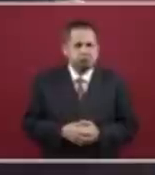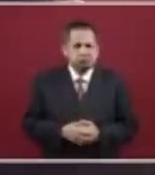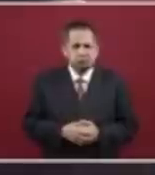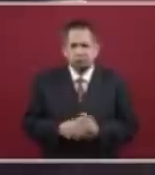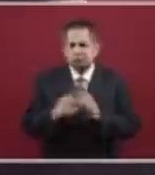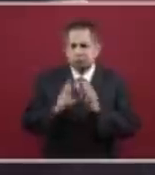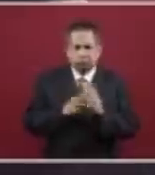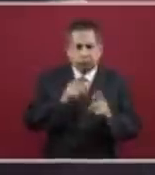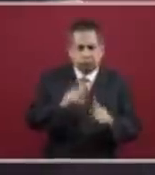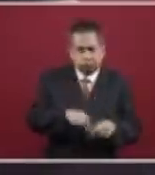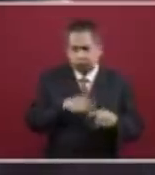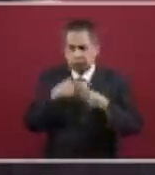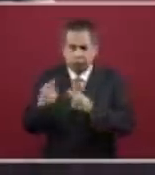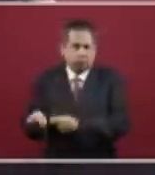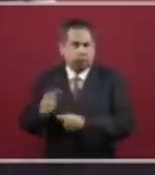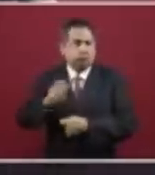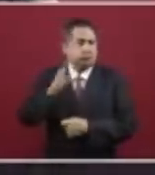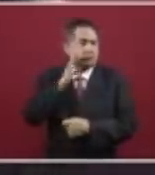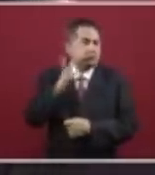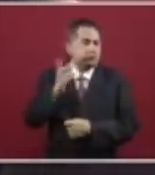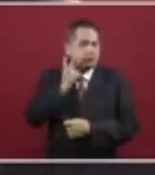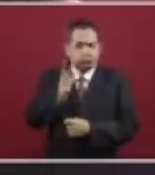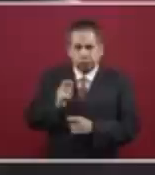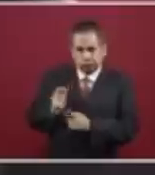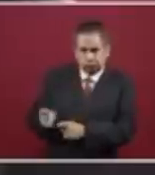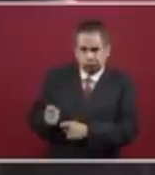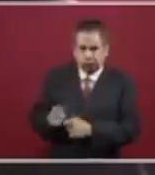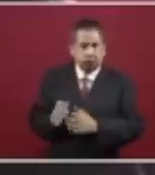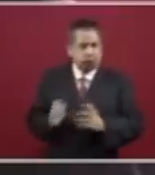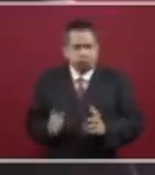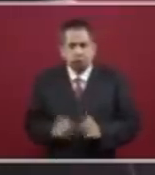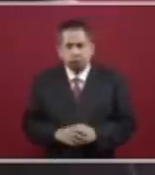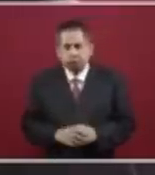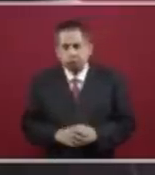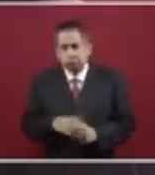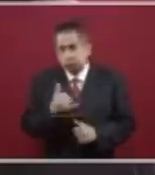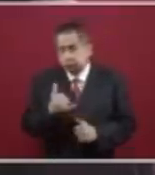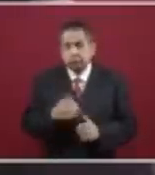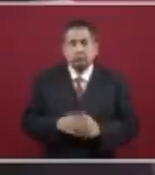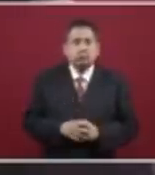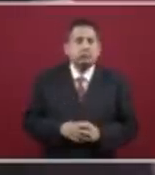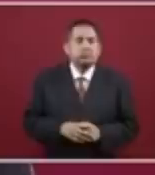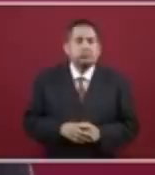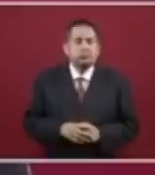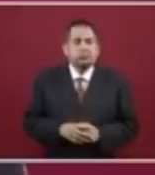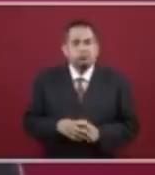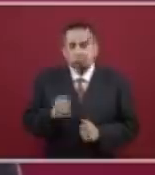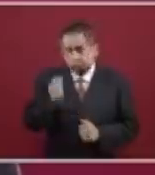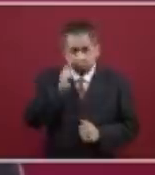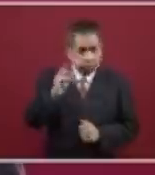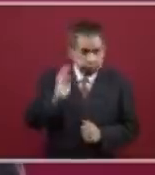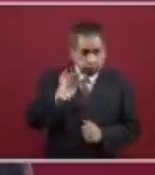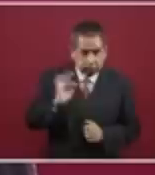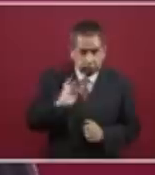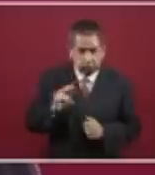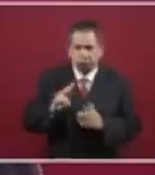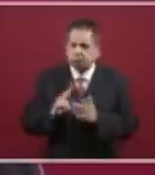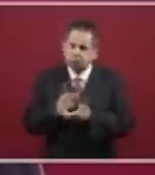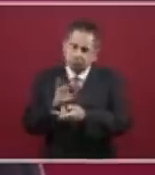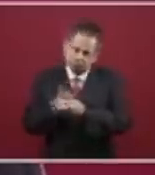regresar a la Cámara de Diputados y es muy probable que